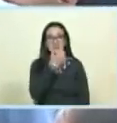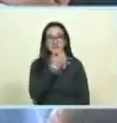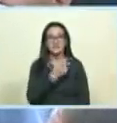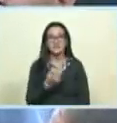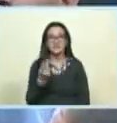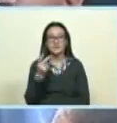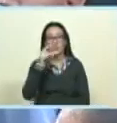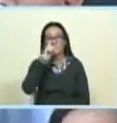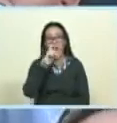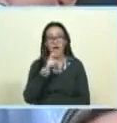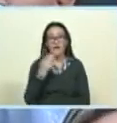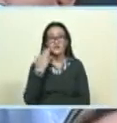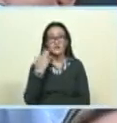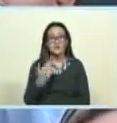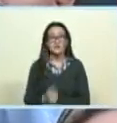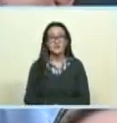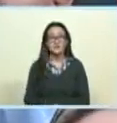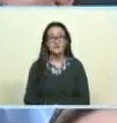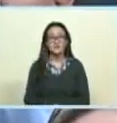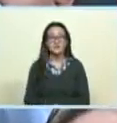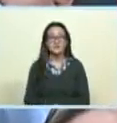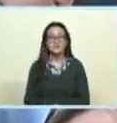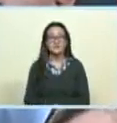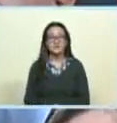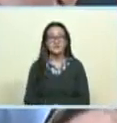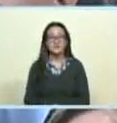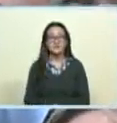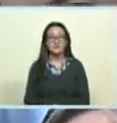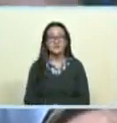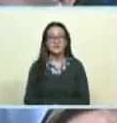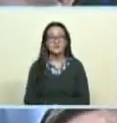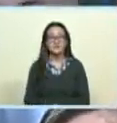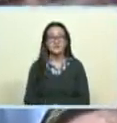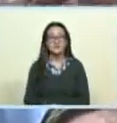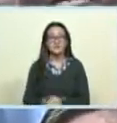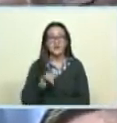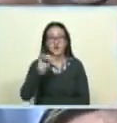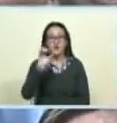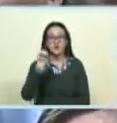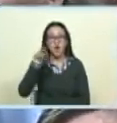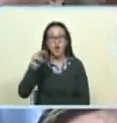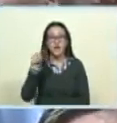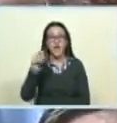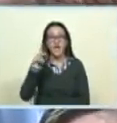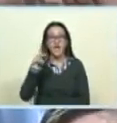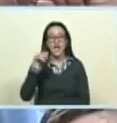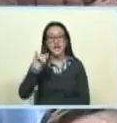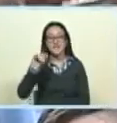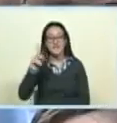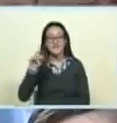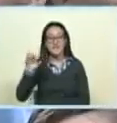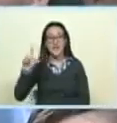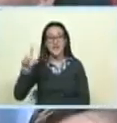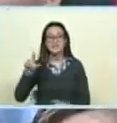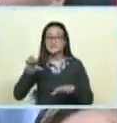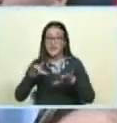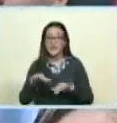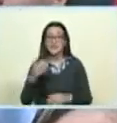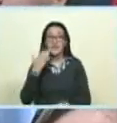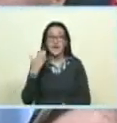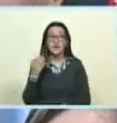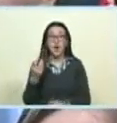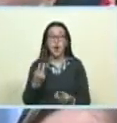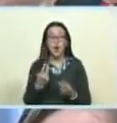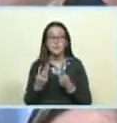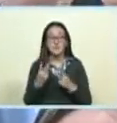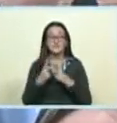Joainel? Segundo año. ¿Cómo se pronuncia tu nombre? Jonaikel Díaz. Jonaikel Díaz. Eres secretario de Convivencia. Y Paz,